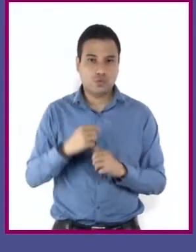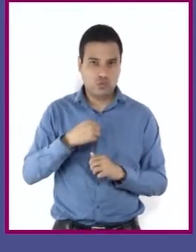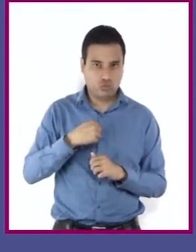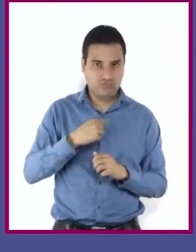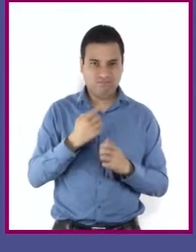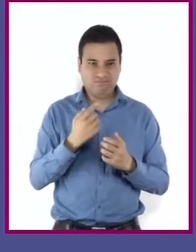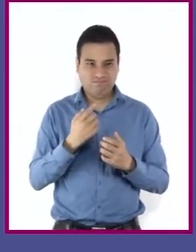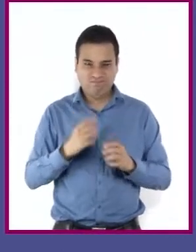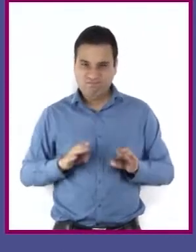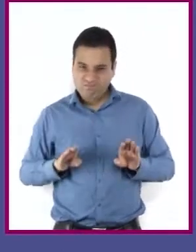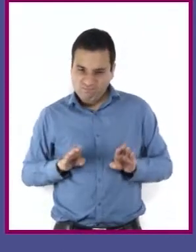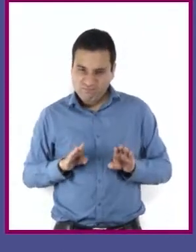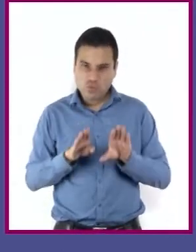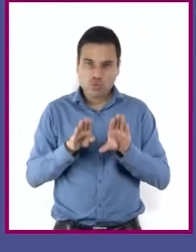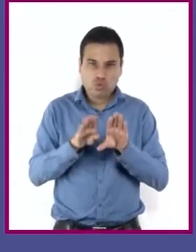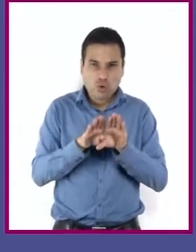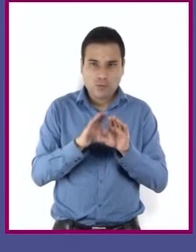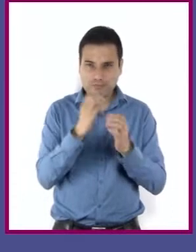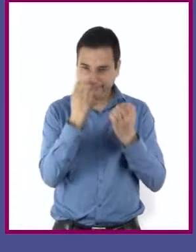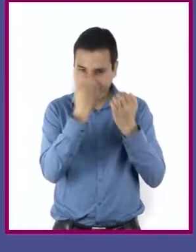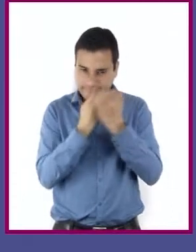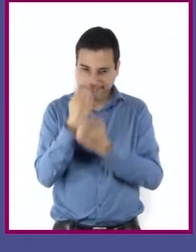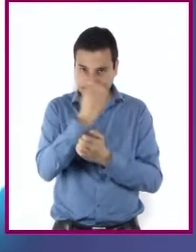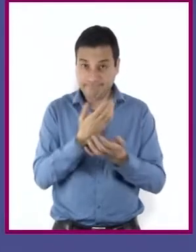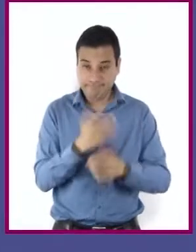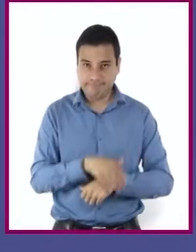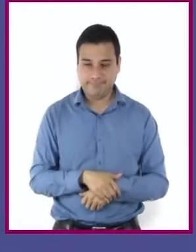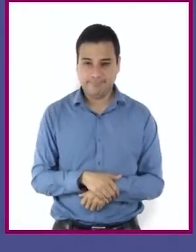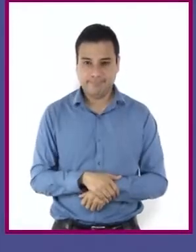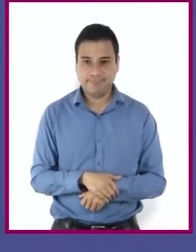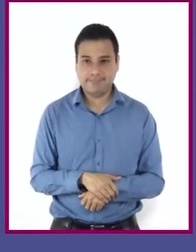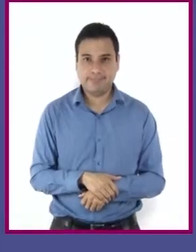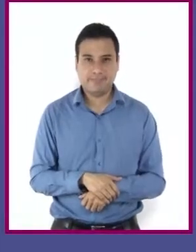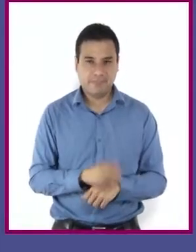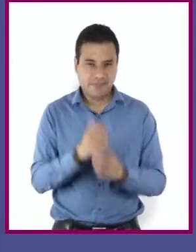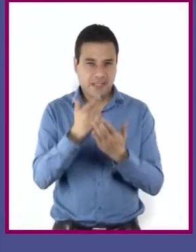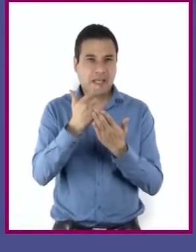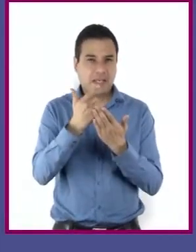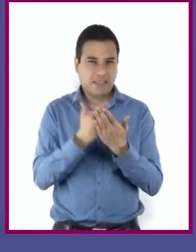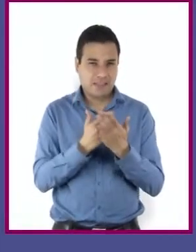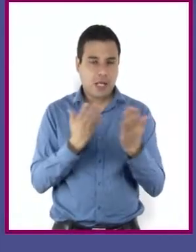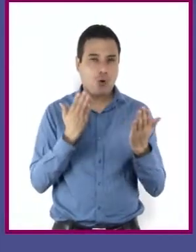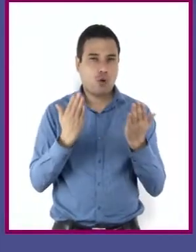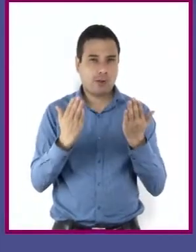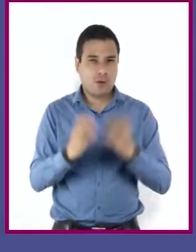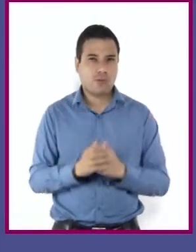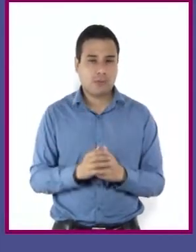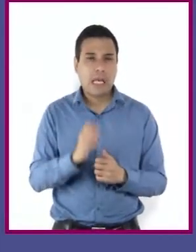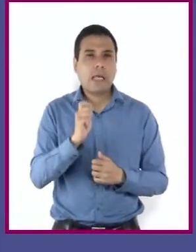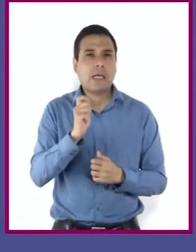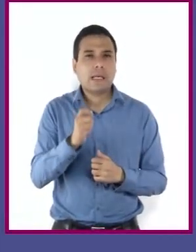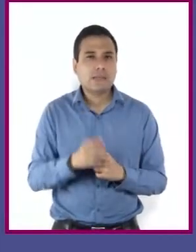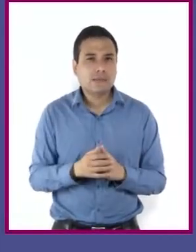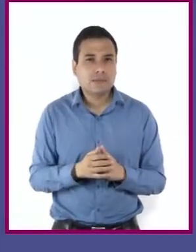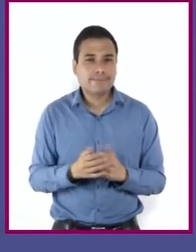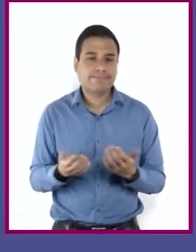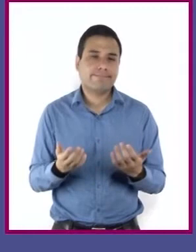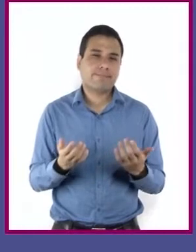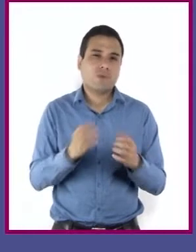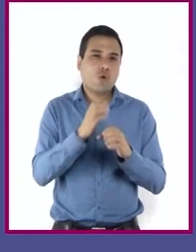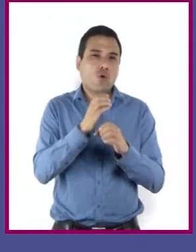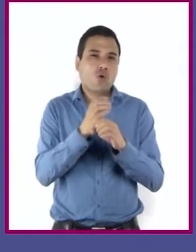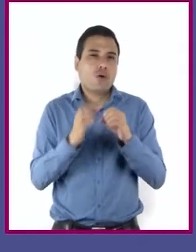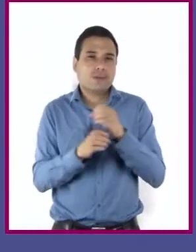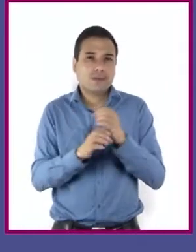ante una situación, tarea o aprendizaje. Lista de cotejo. Es una lista con los aspectos relacionados con